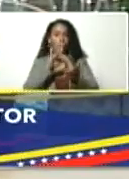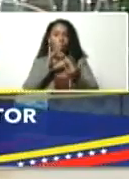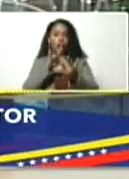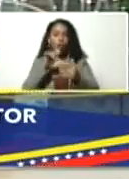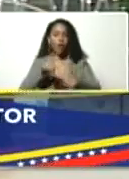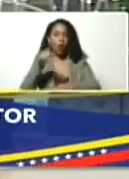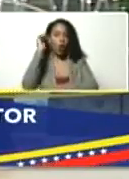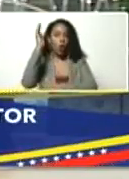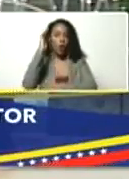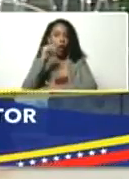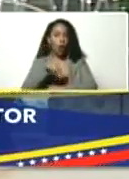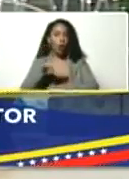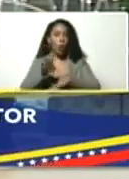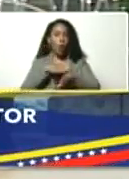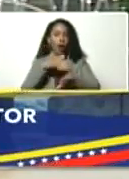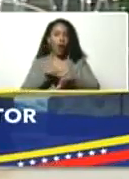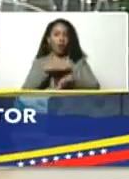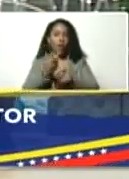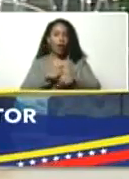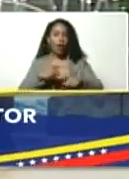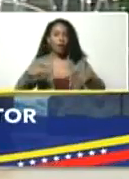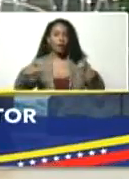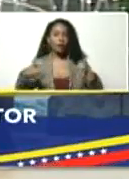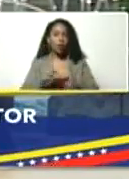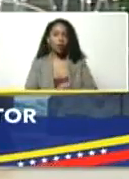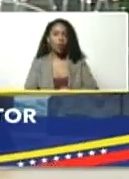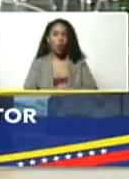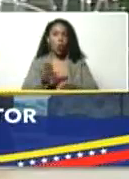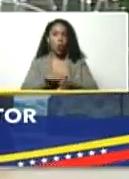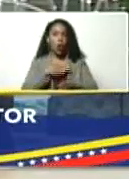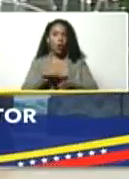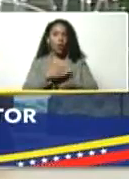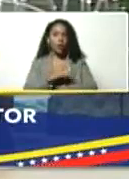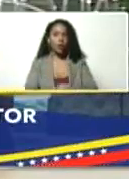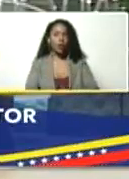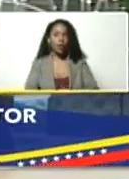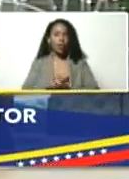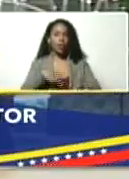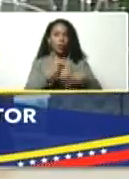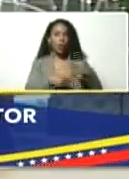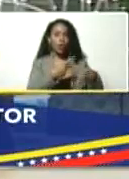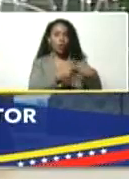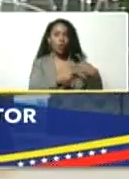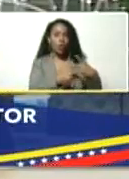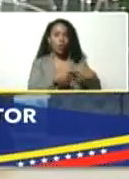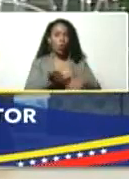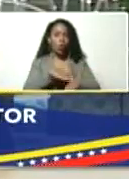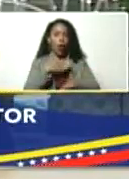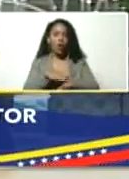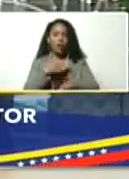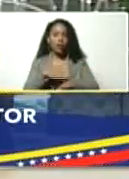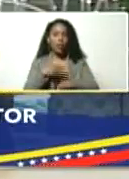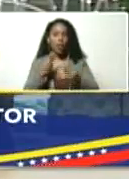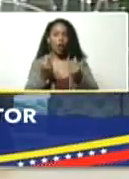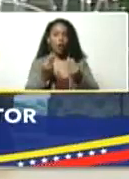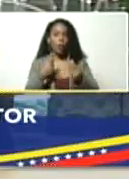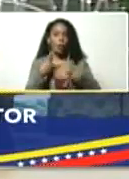esta jornada de hoy, jueves de crecimiento, jueves de producción, jueves de economía